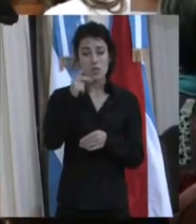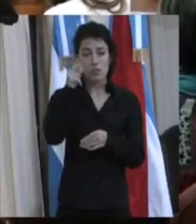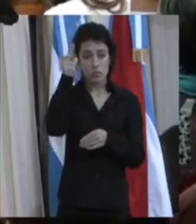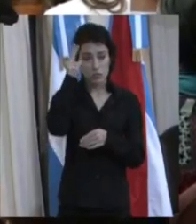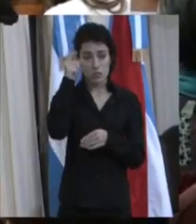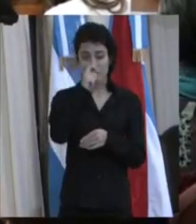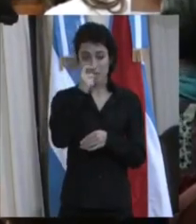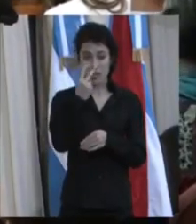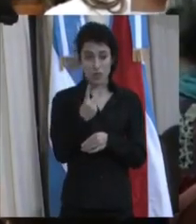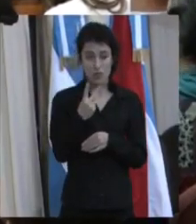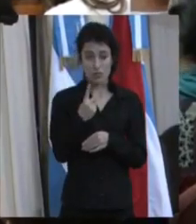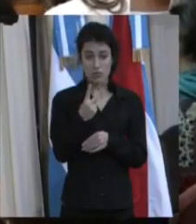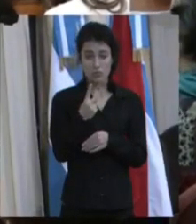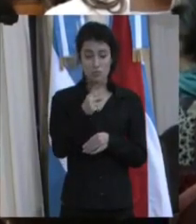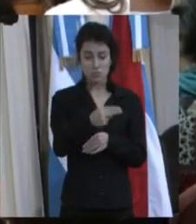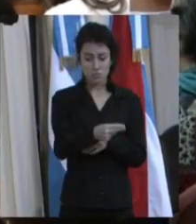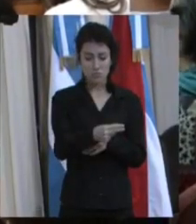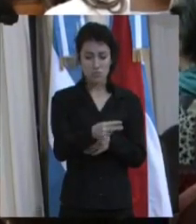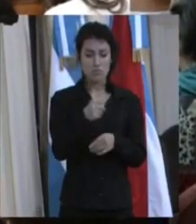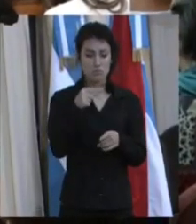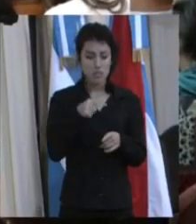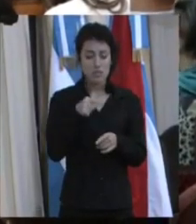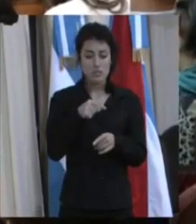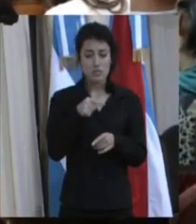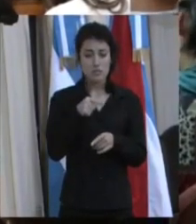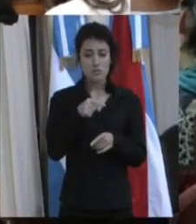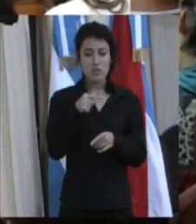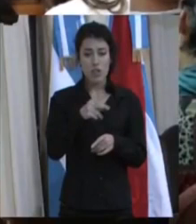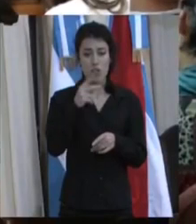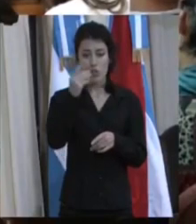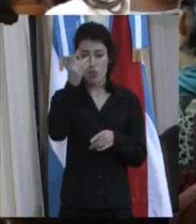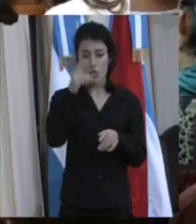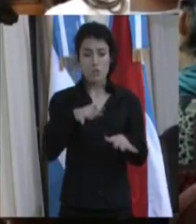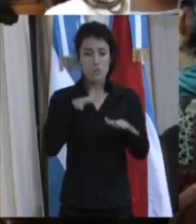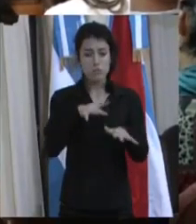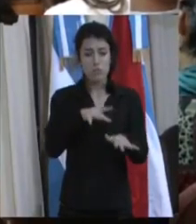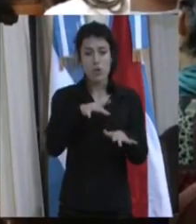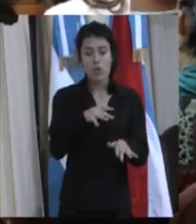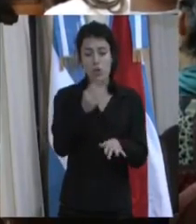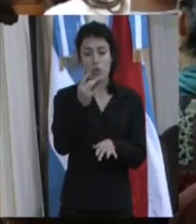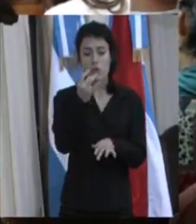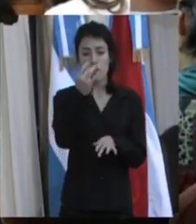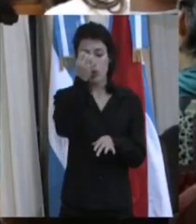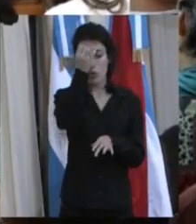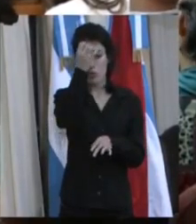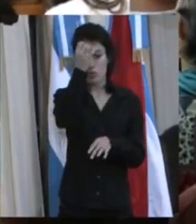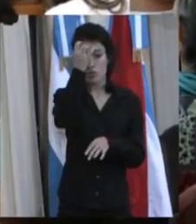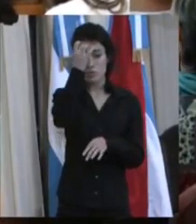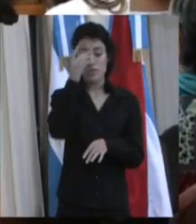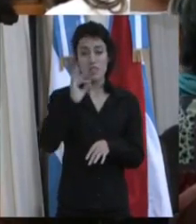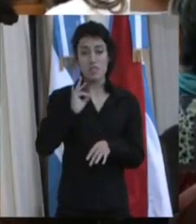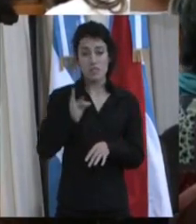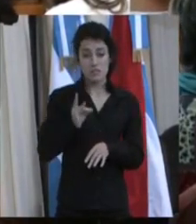1872, y de esa procesión surge la asociación 12 de diciembre, que es el día en que este estudiante se